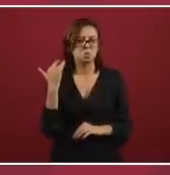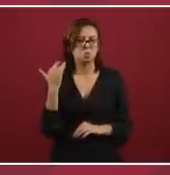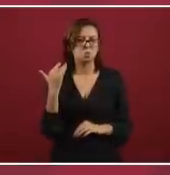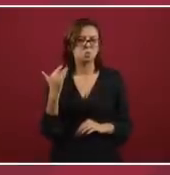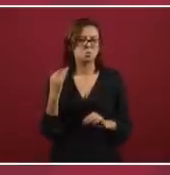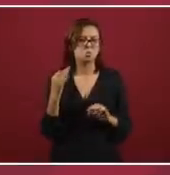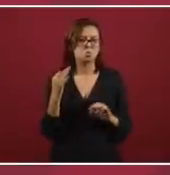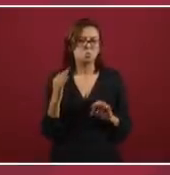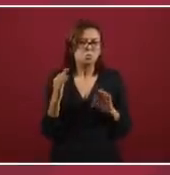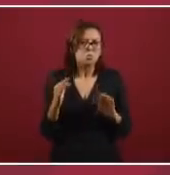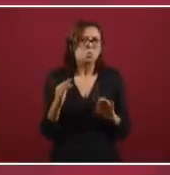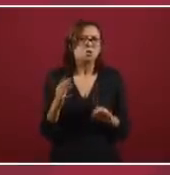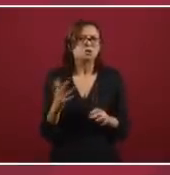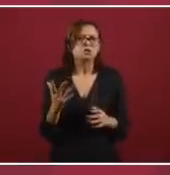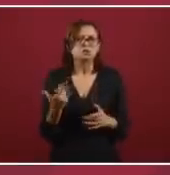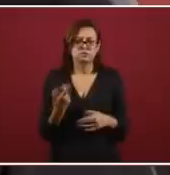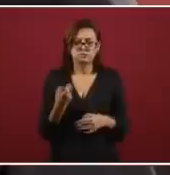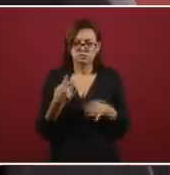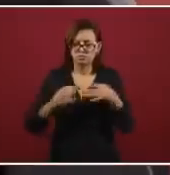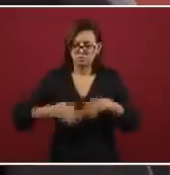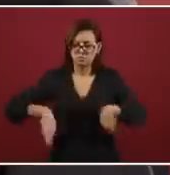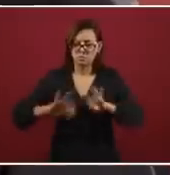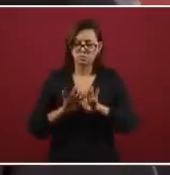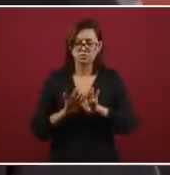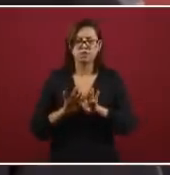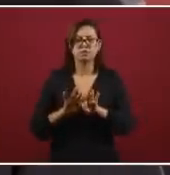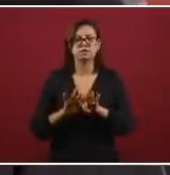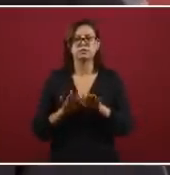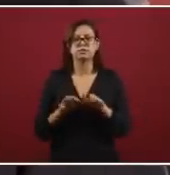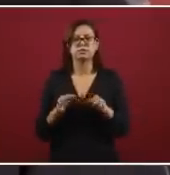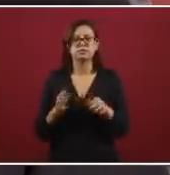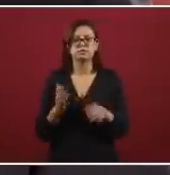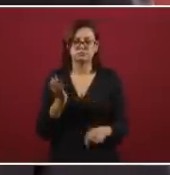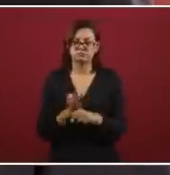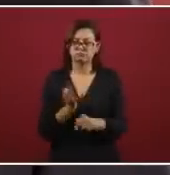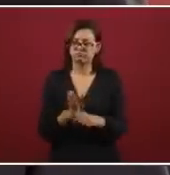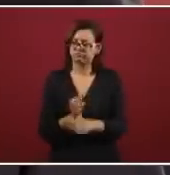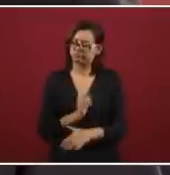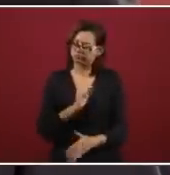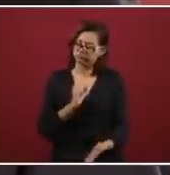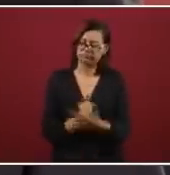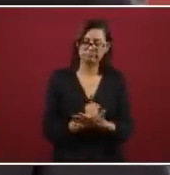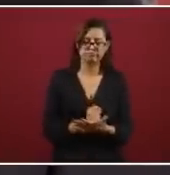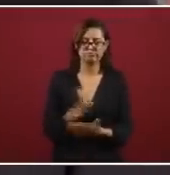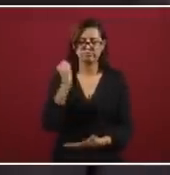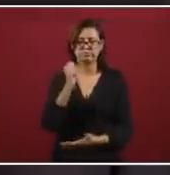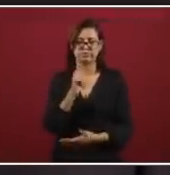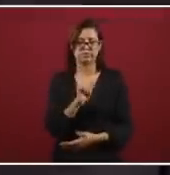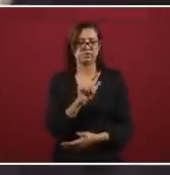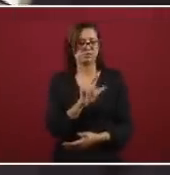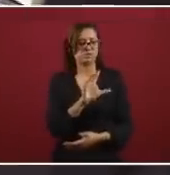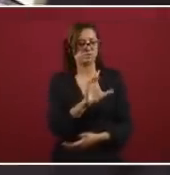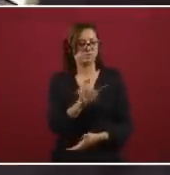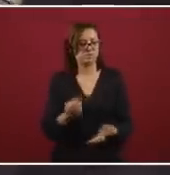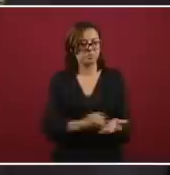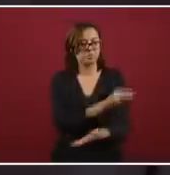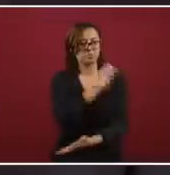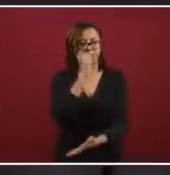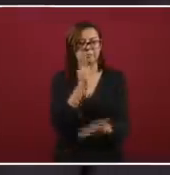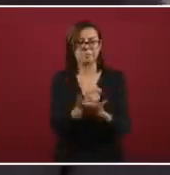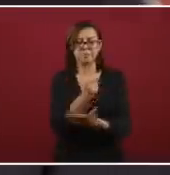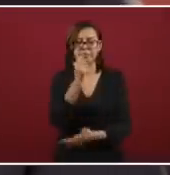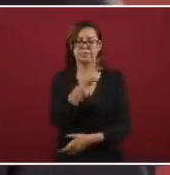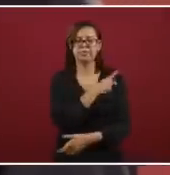Por eso nos importa mucho el que se apruebe el tratado, porque le conviene